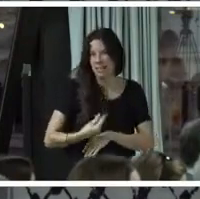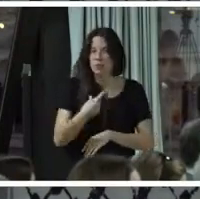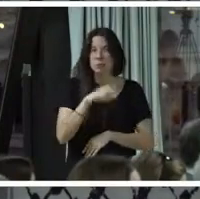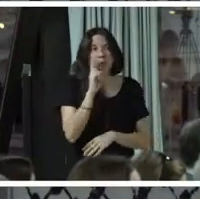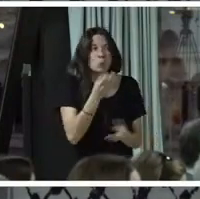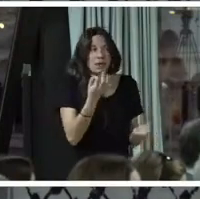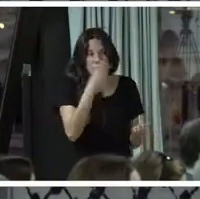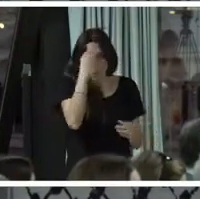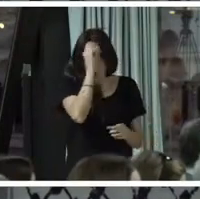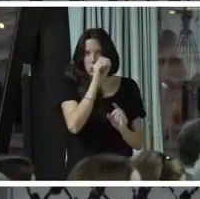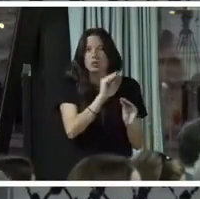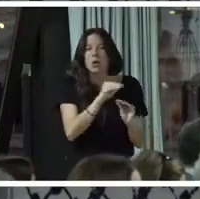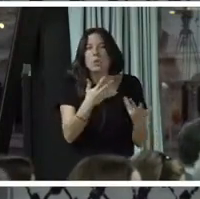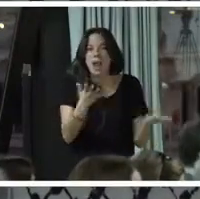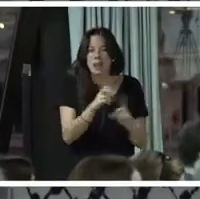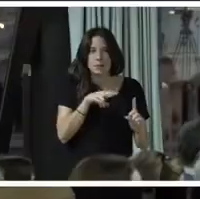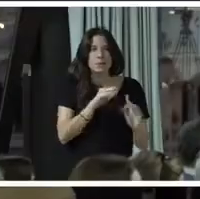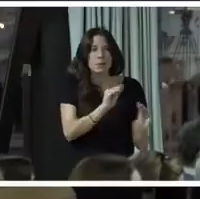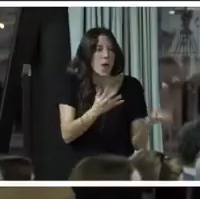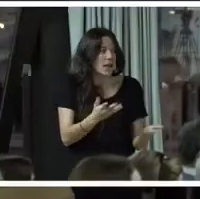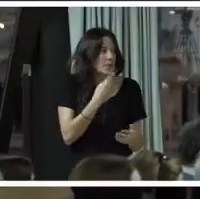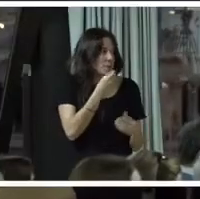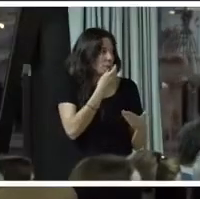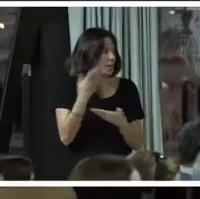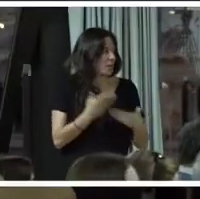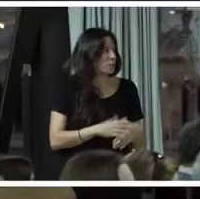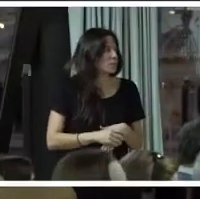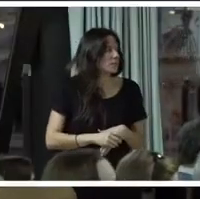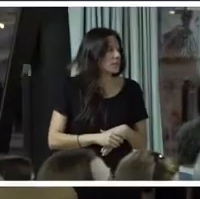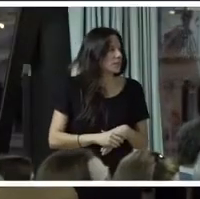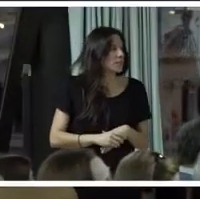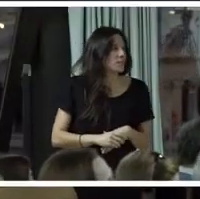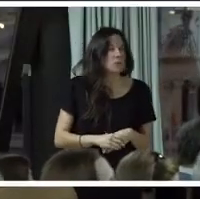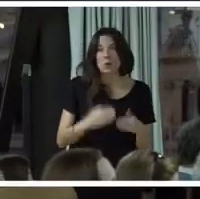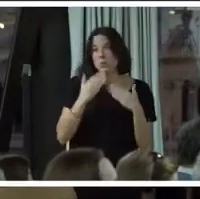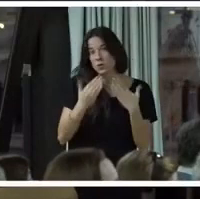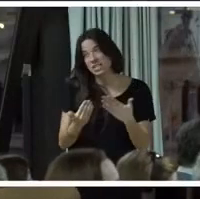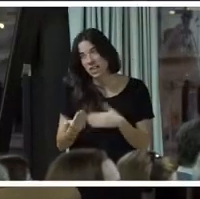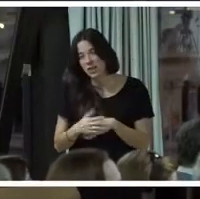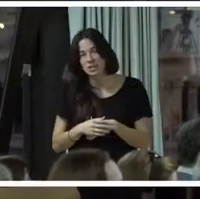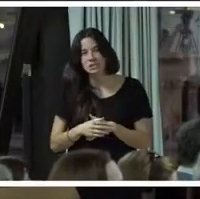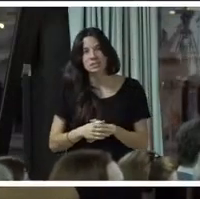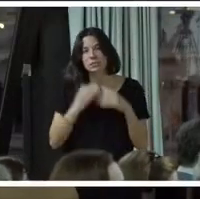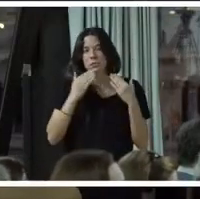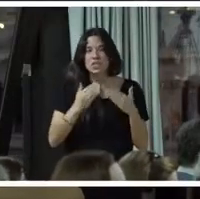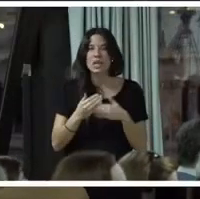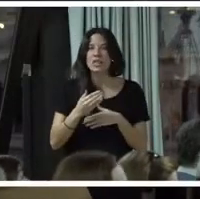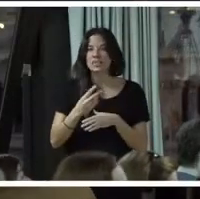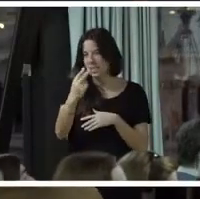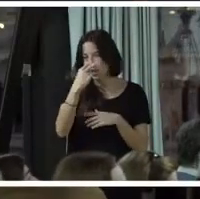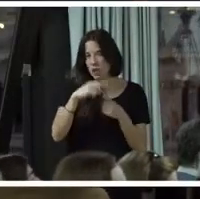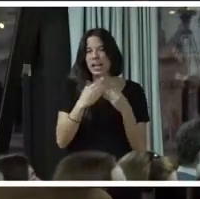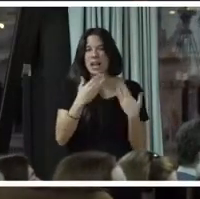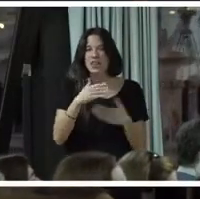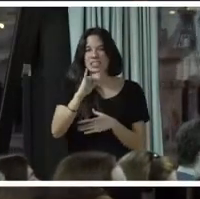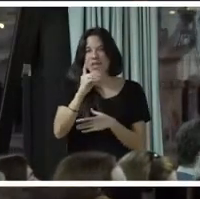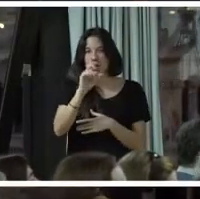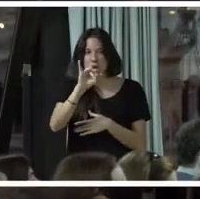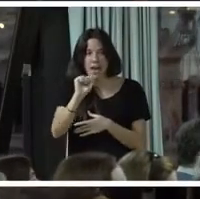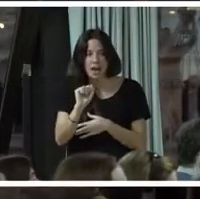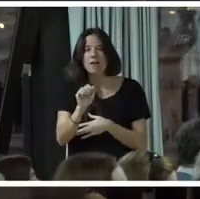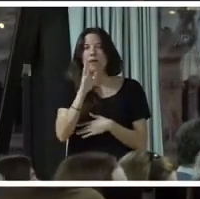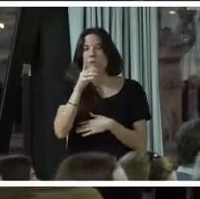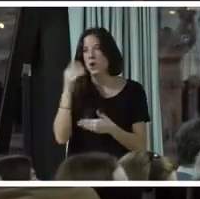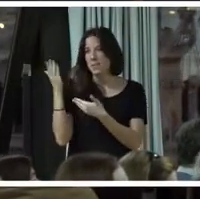ves cómo lo ves tú bienvenido bueno Muchas gracias mill esquer a todo el mundo Gracias eh jone Y doya por la por la